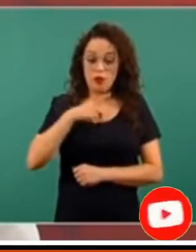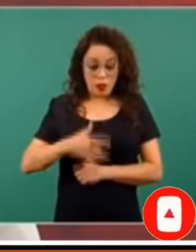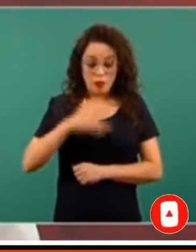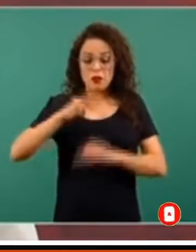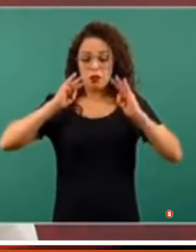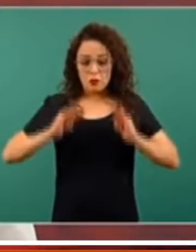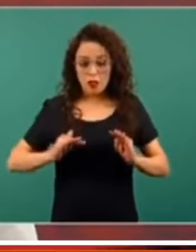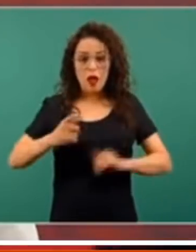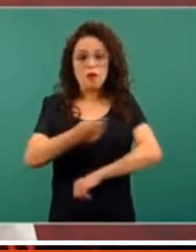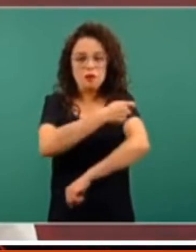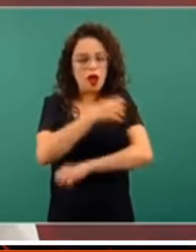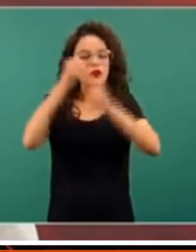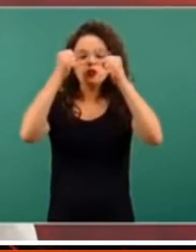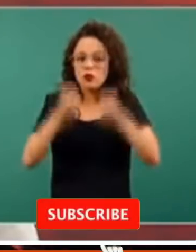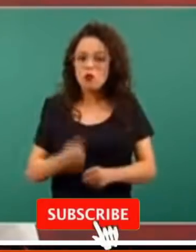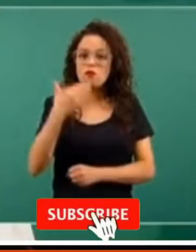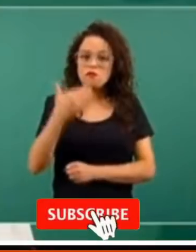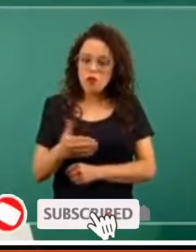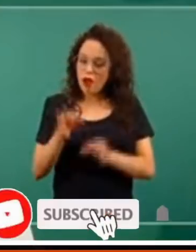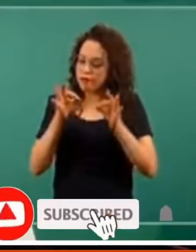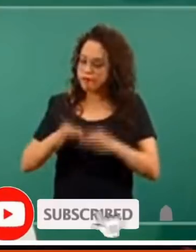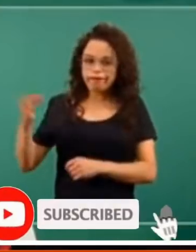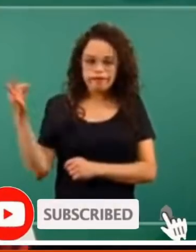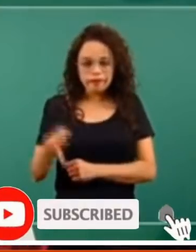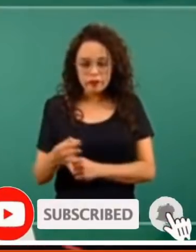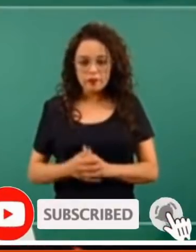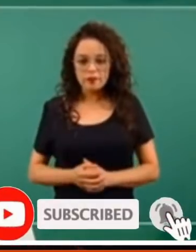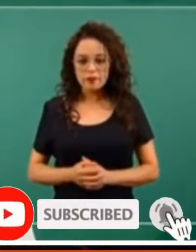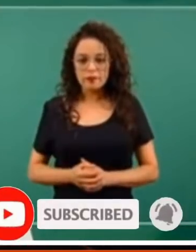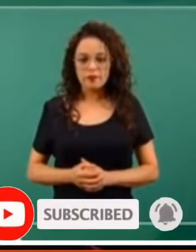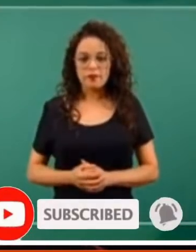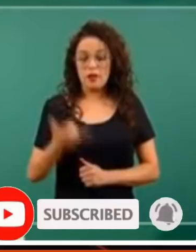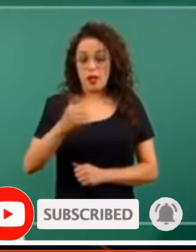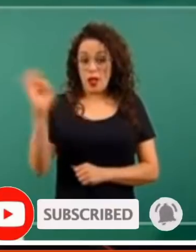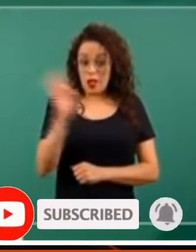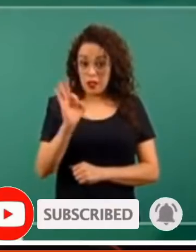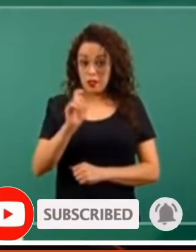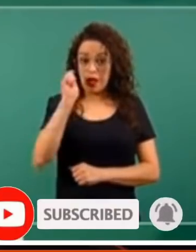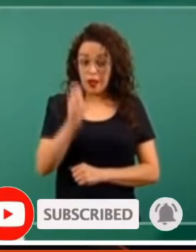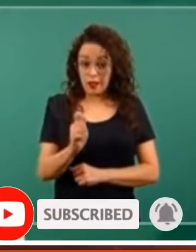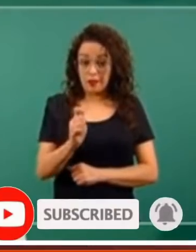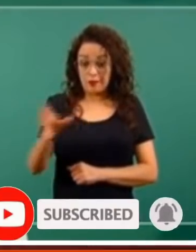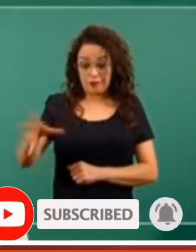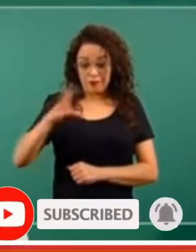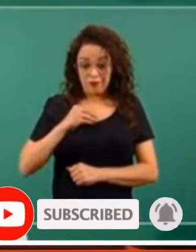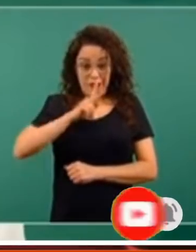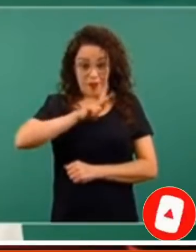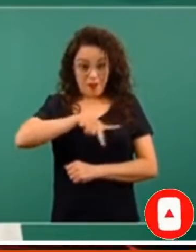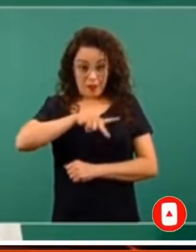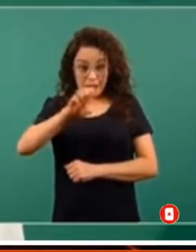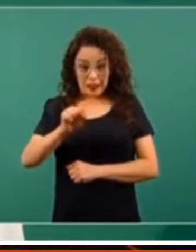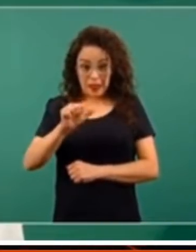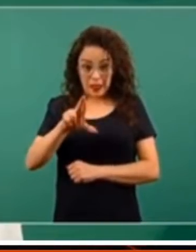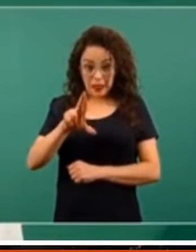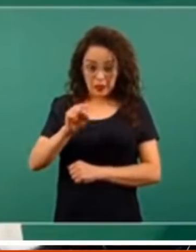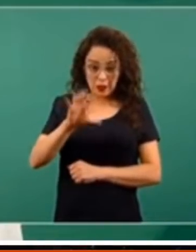y de que las vacunas son eficaces y que respecto al riesgo de contagiarse del virus SARS-CoV-2, padecer